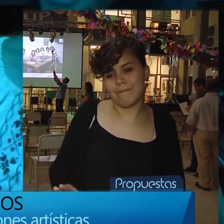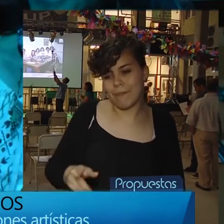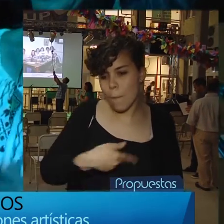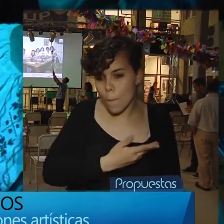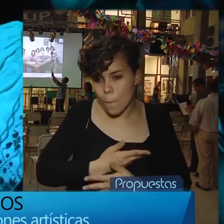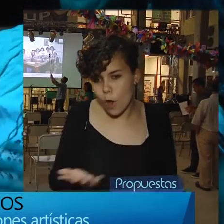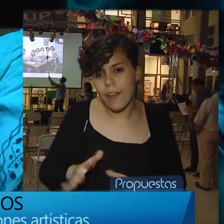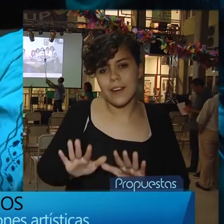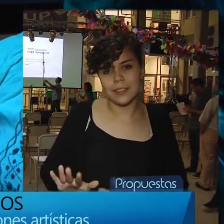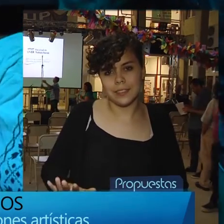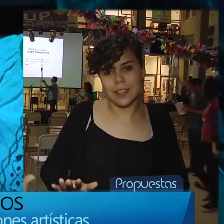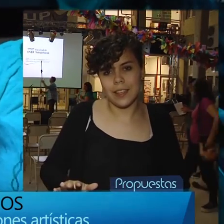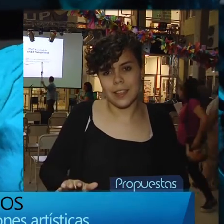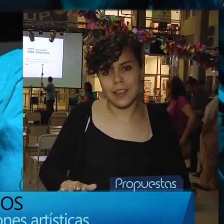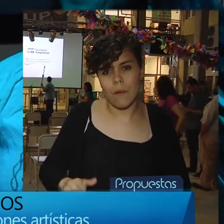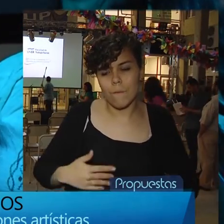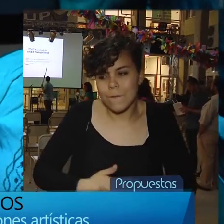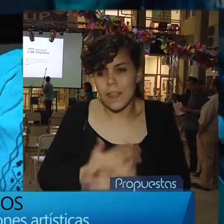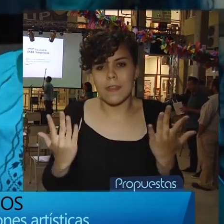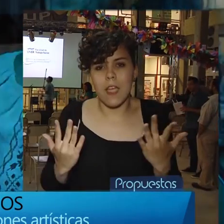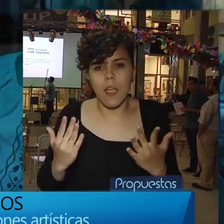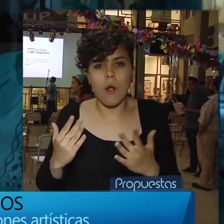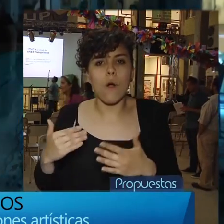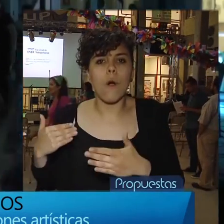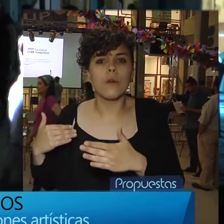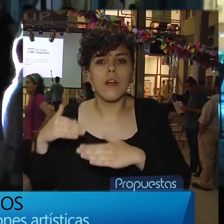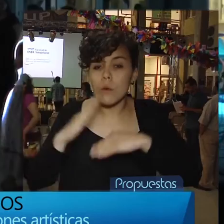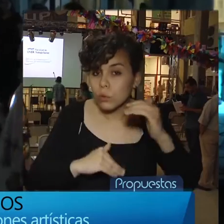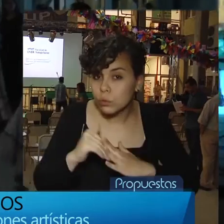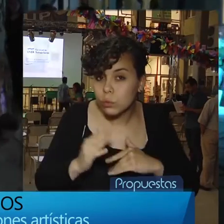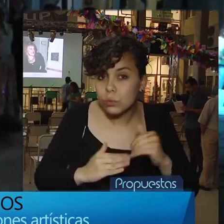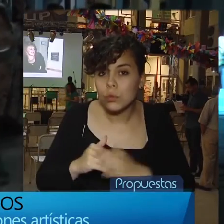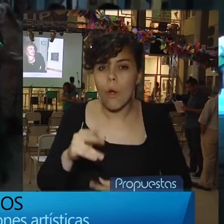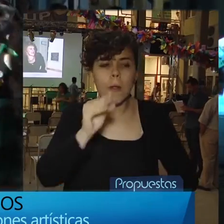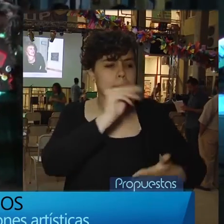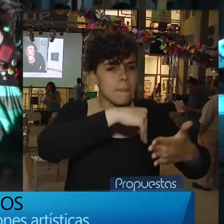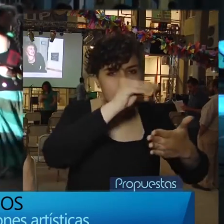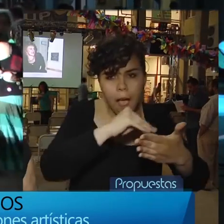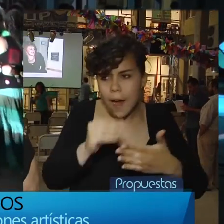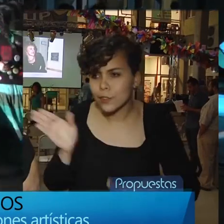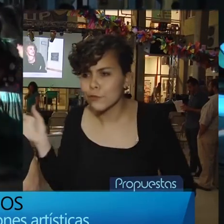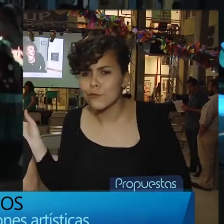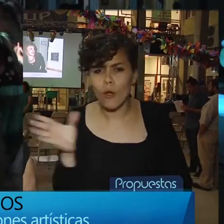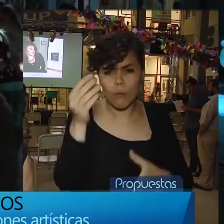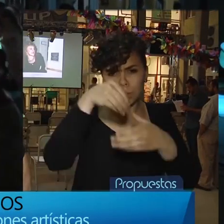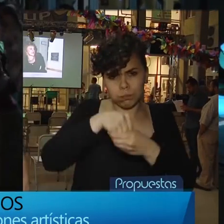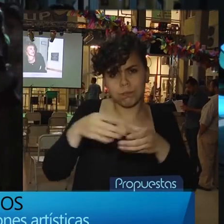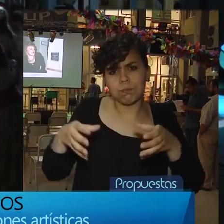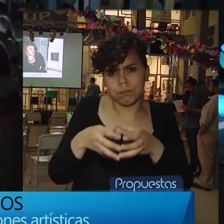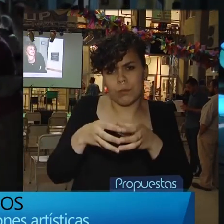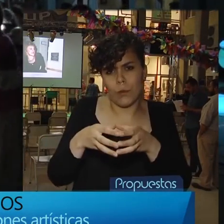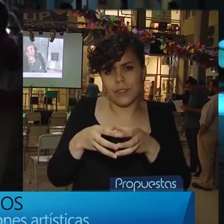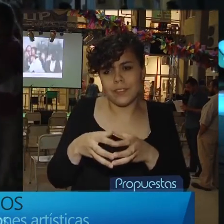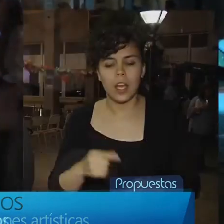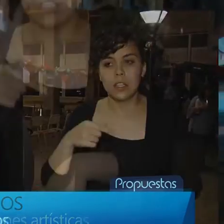como un festejo y como un festejo con construcción de, de arte entre